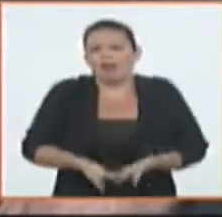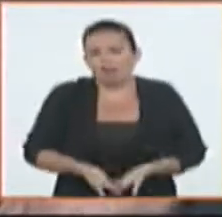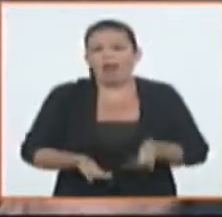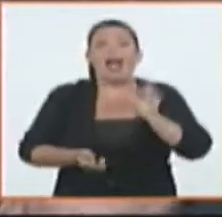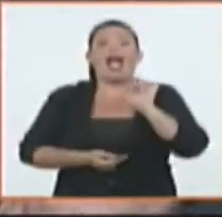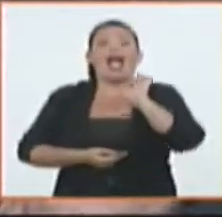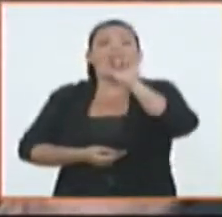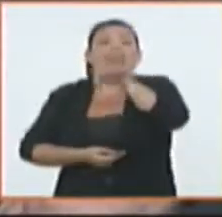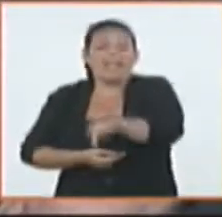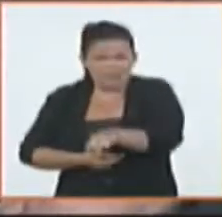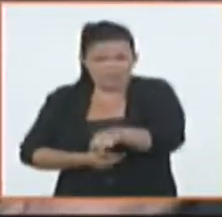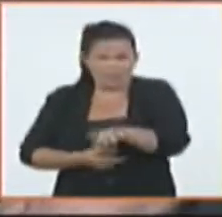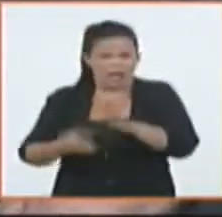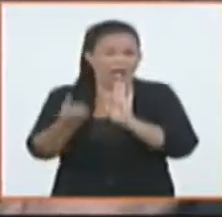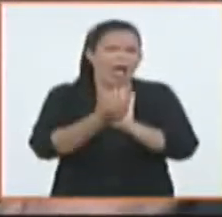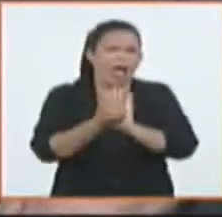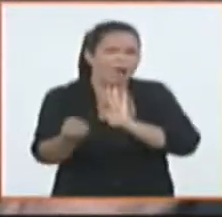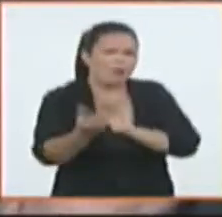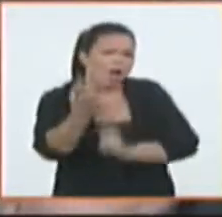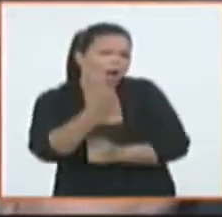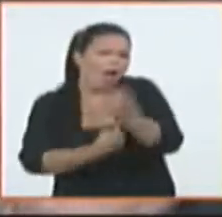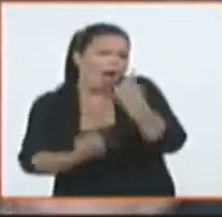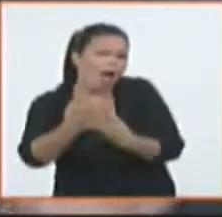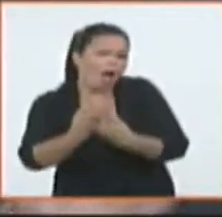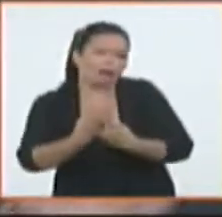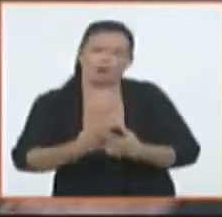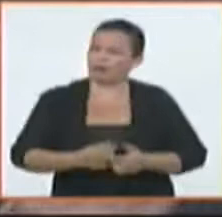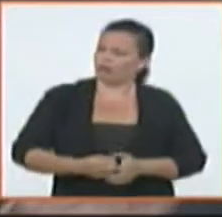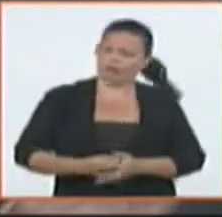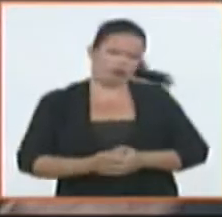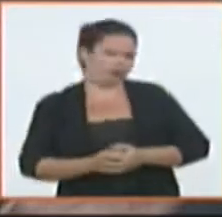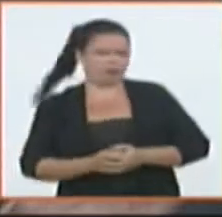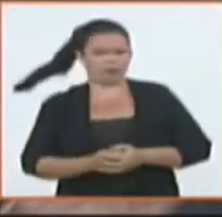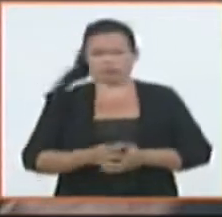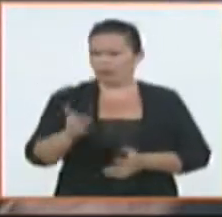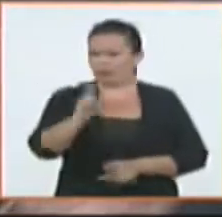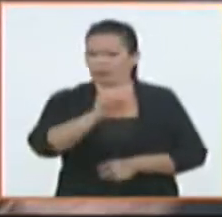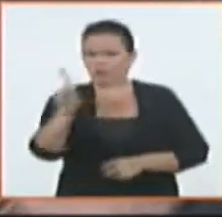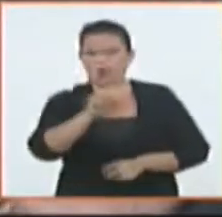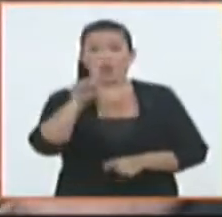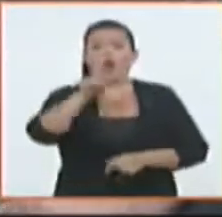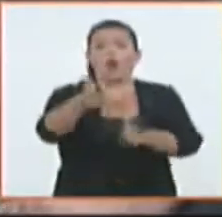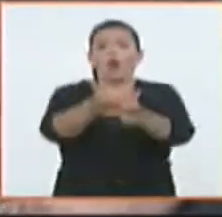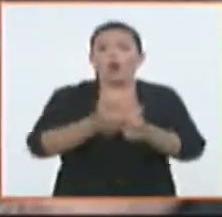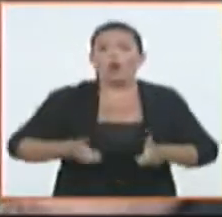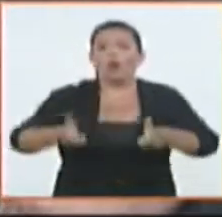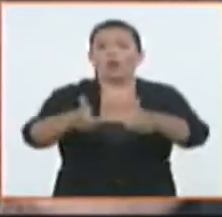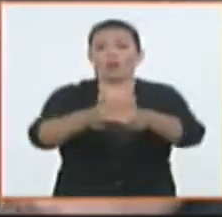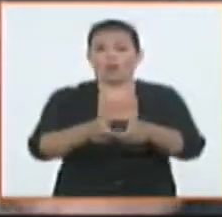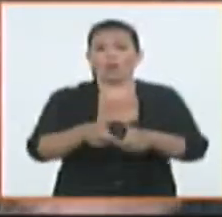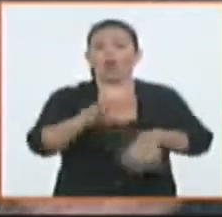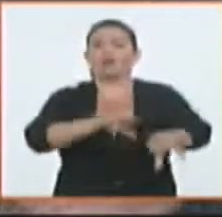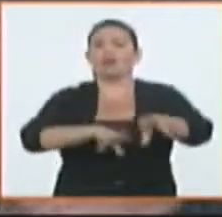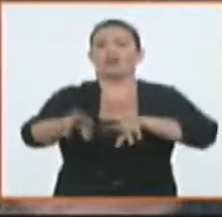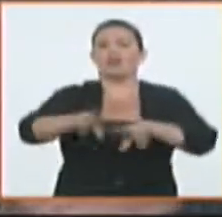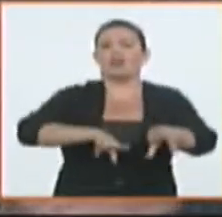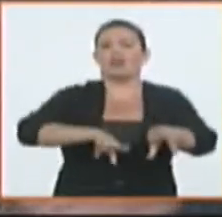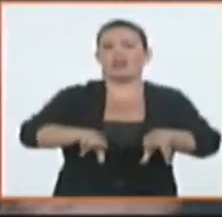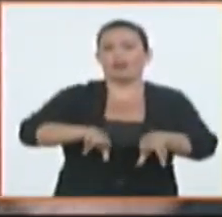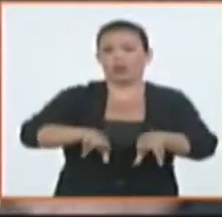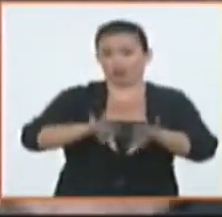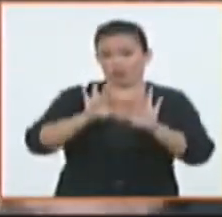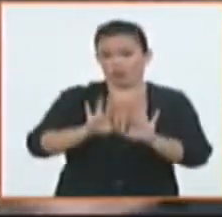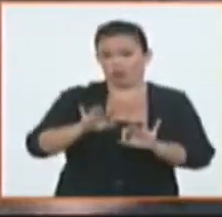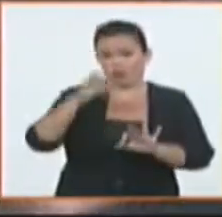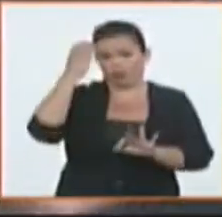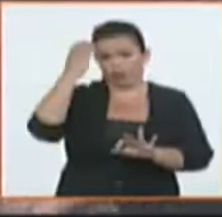no aprueba nada. Ese Consejo de la Administración Municipal está subordinado a esa Asamblea Municipal del Poder Popular. Y ese Consejo de la